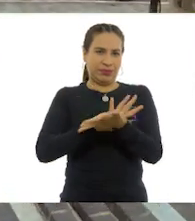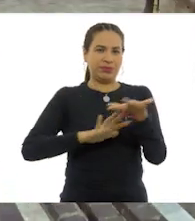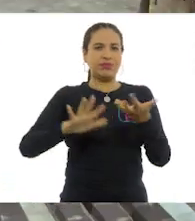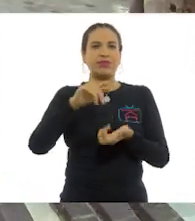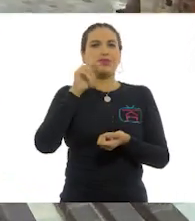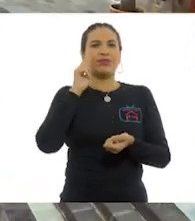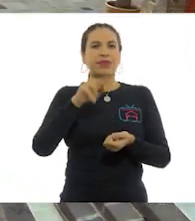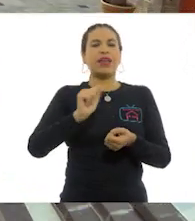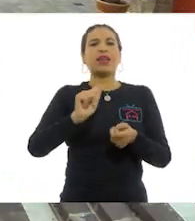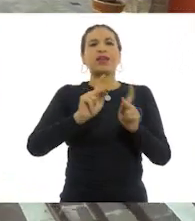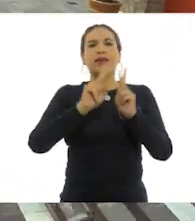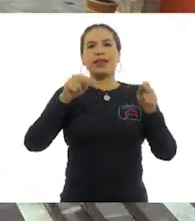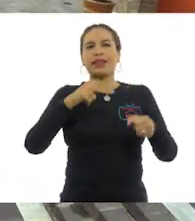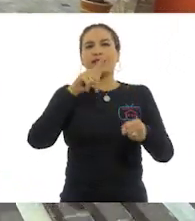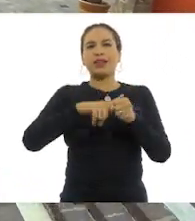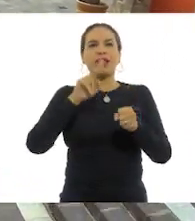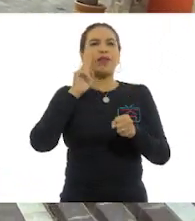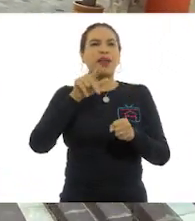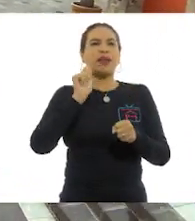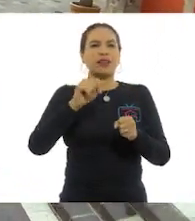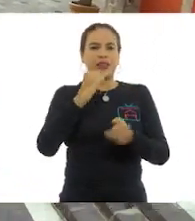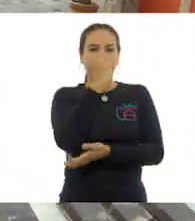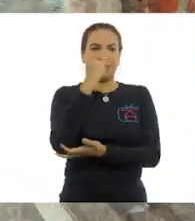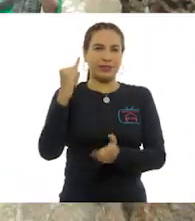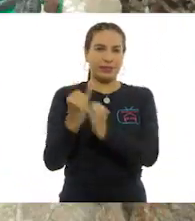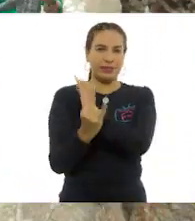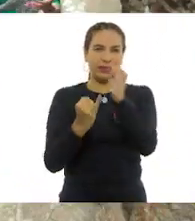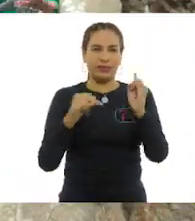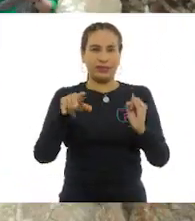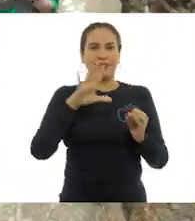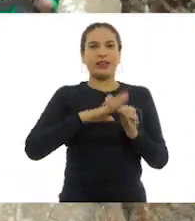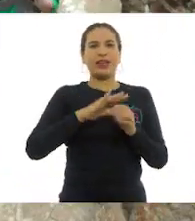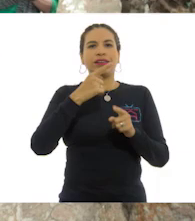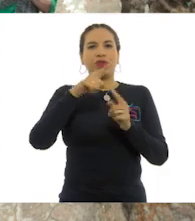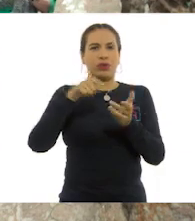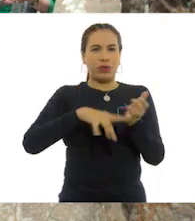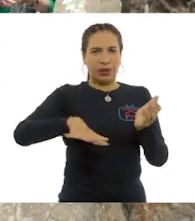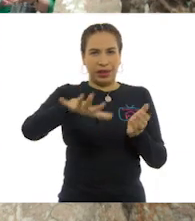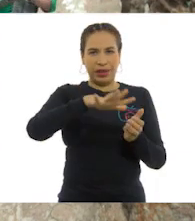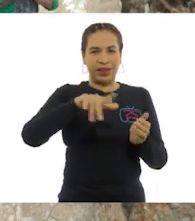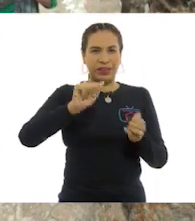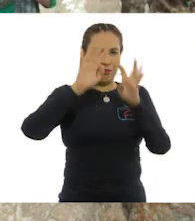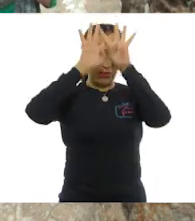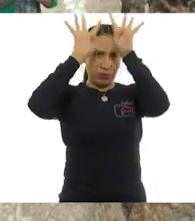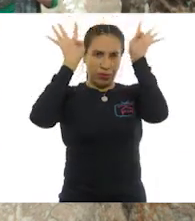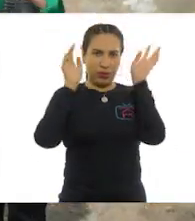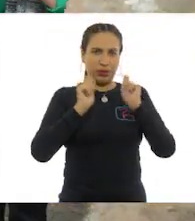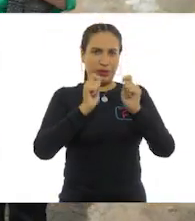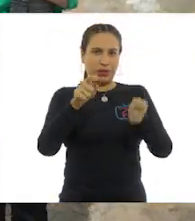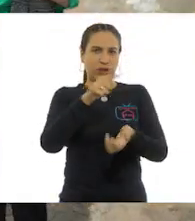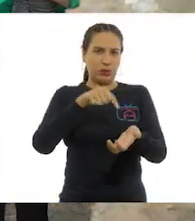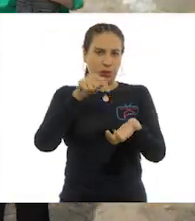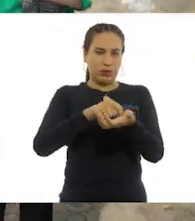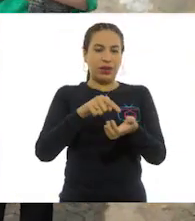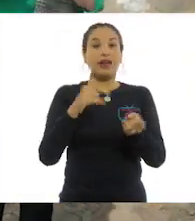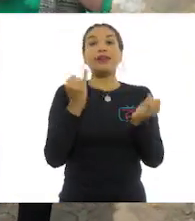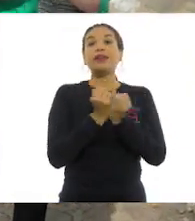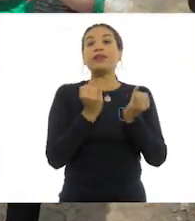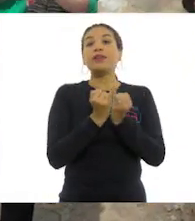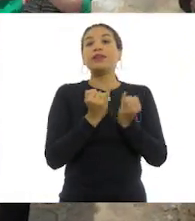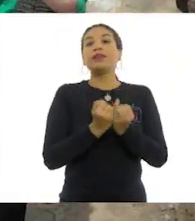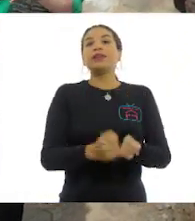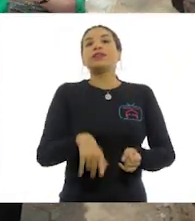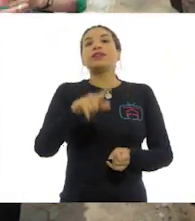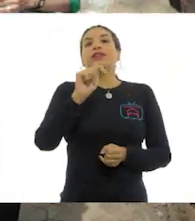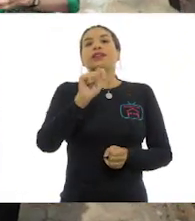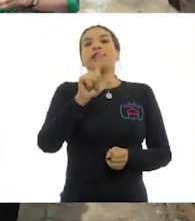Nacional la parte de los jardines y el zoológico que tenía Moctezuma en ese lugar, que le había diseñado aquí. Asimismo,